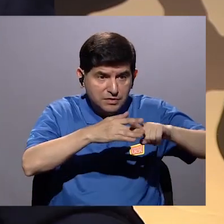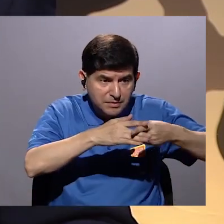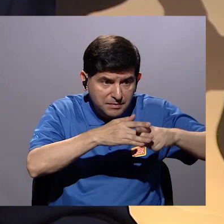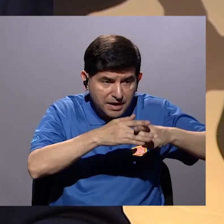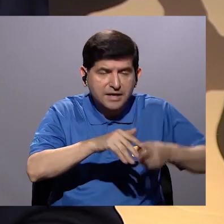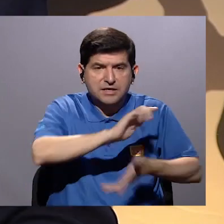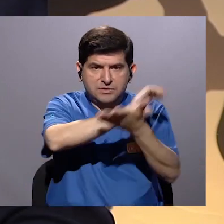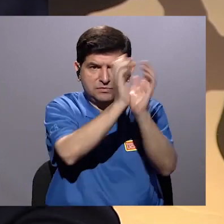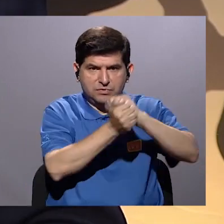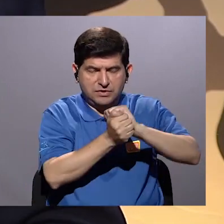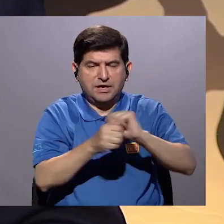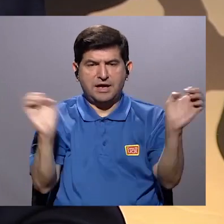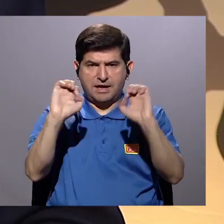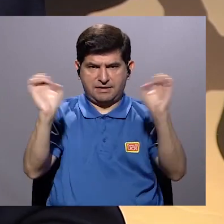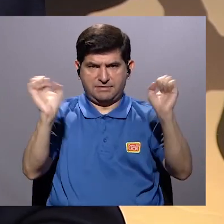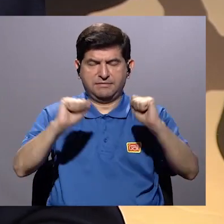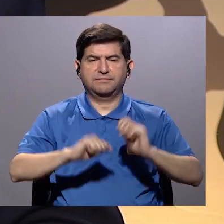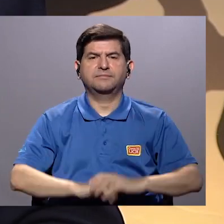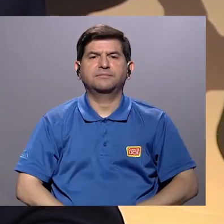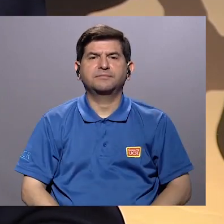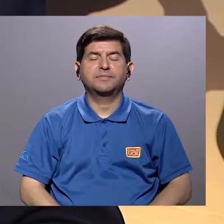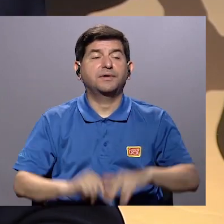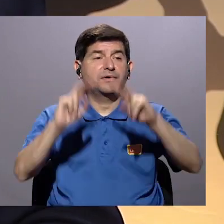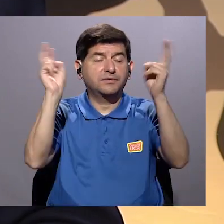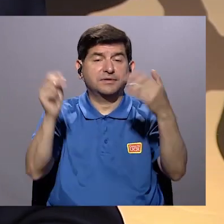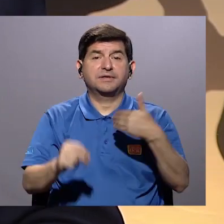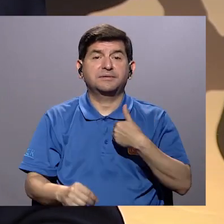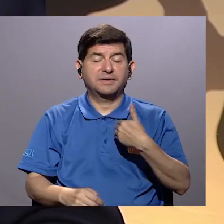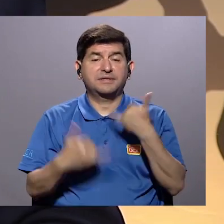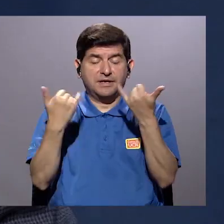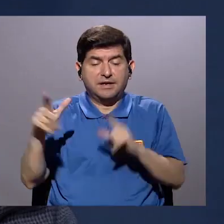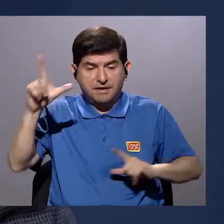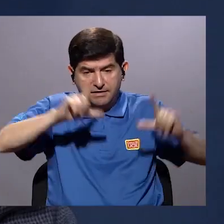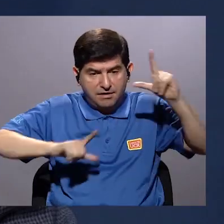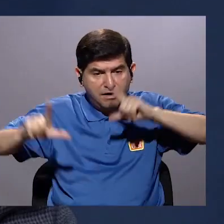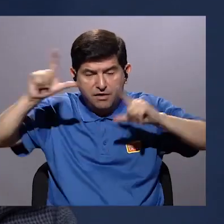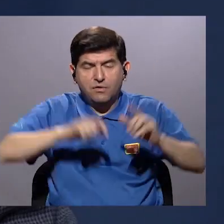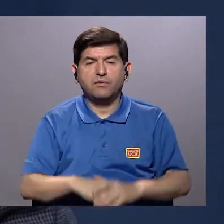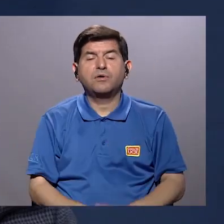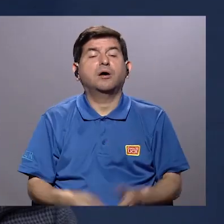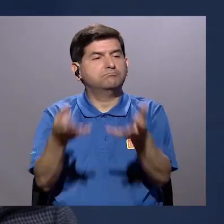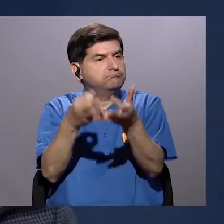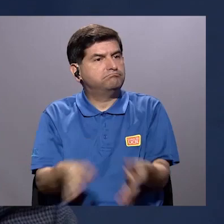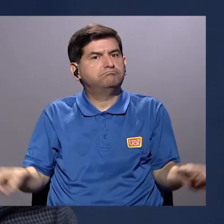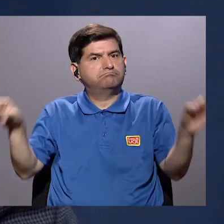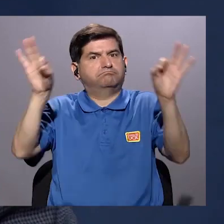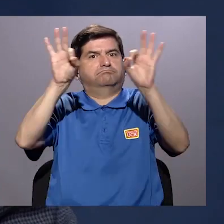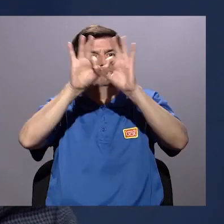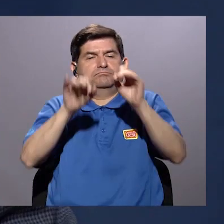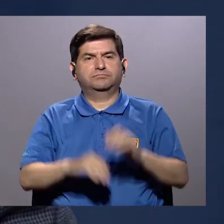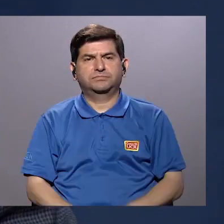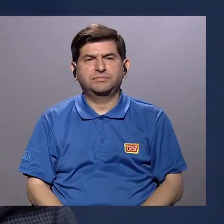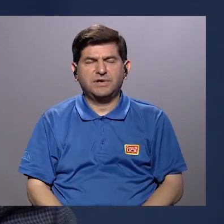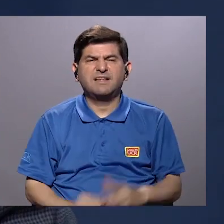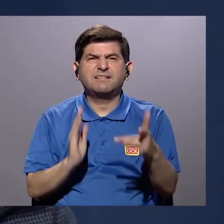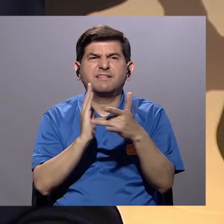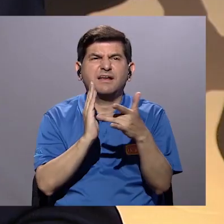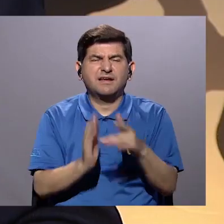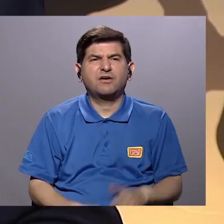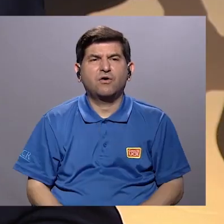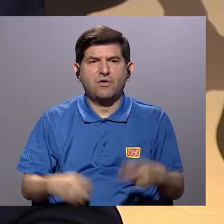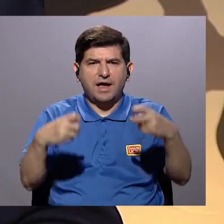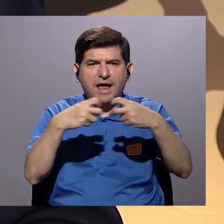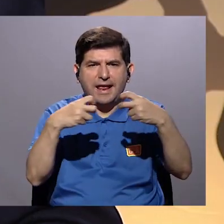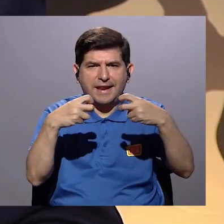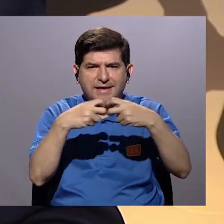uno de los temas que tenemos en nuestro laboratorio, es fundamental, que se llama, en términos técnicos, electrónica de